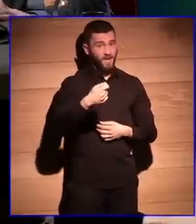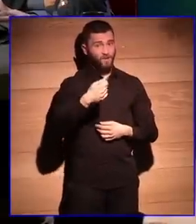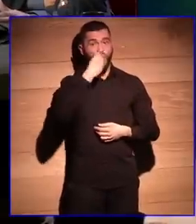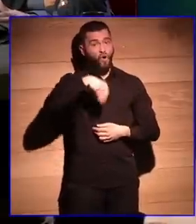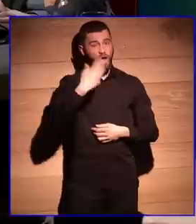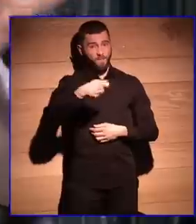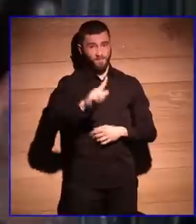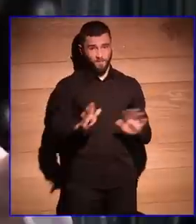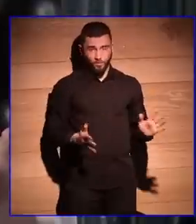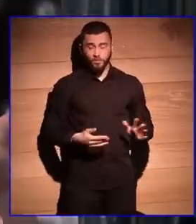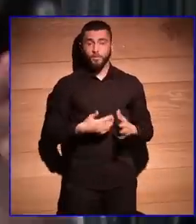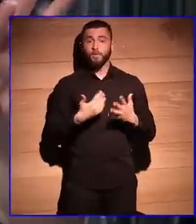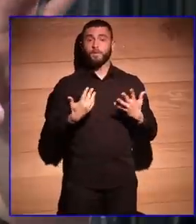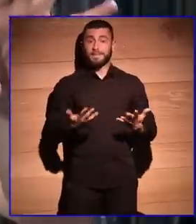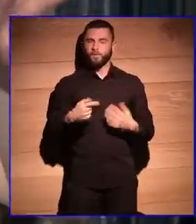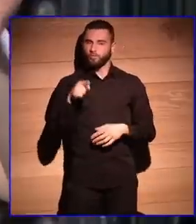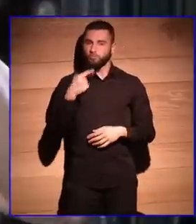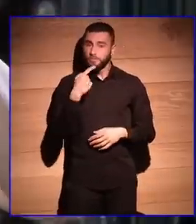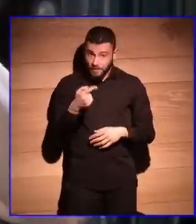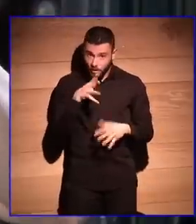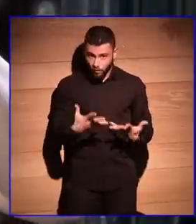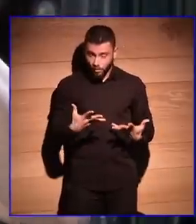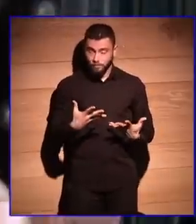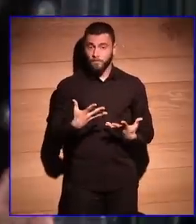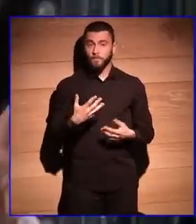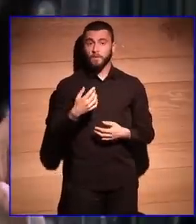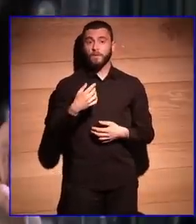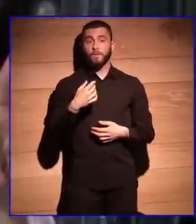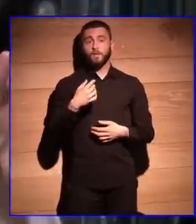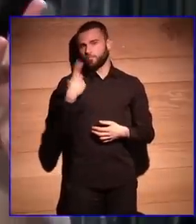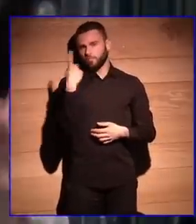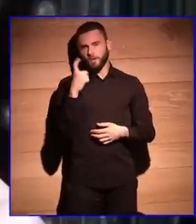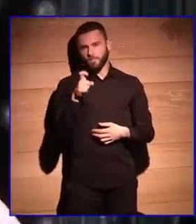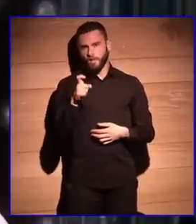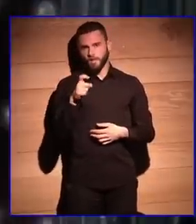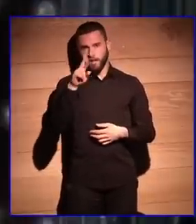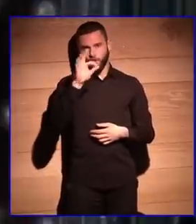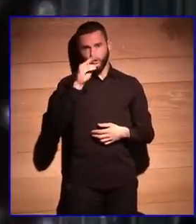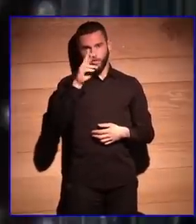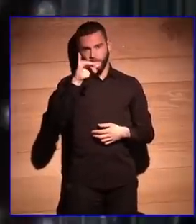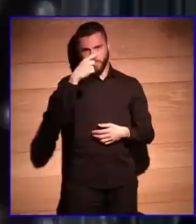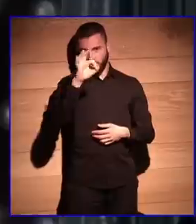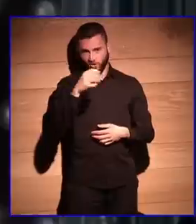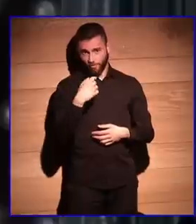Atención, porque si, tal y como lo que acabas de decir tú, no necesariamente, como diría Rodrigo.